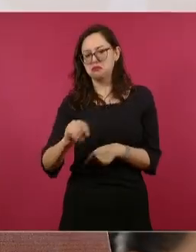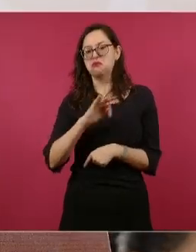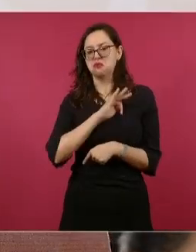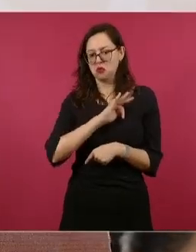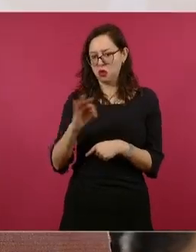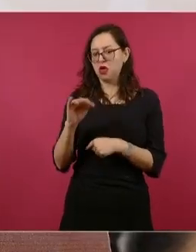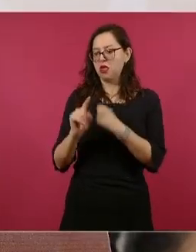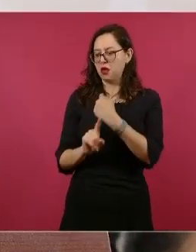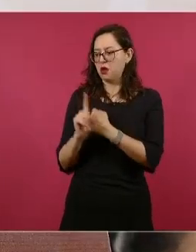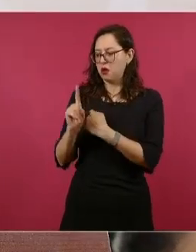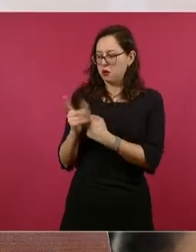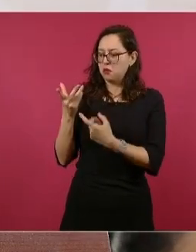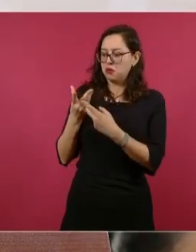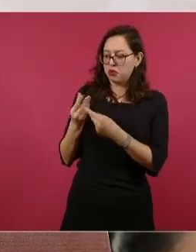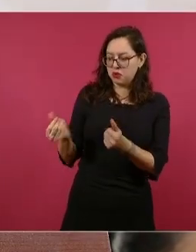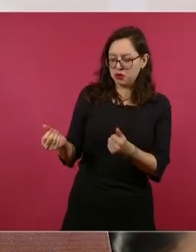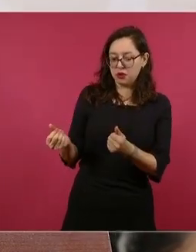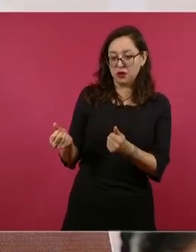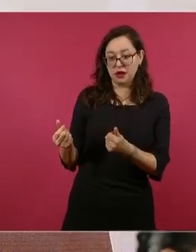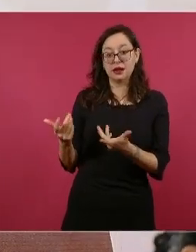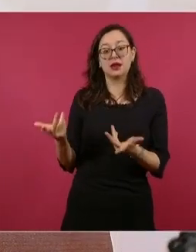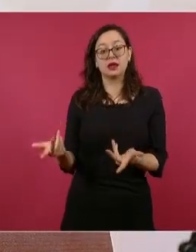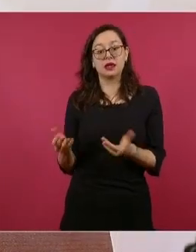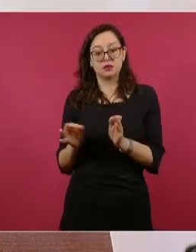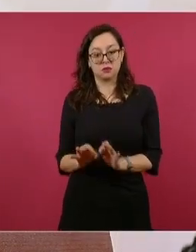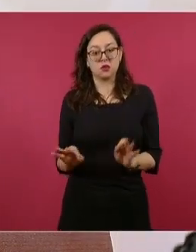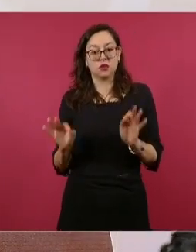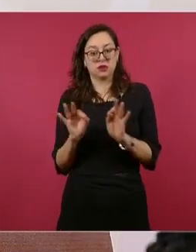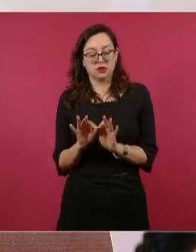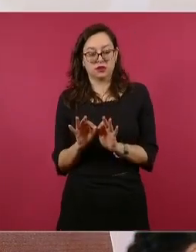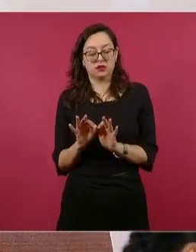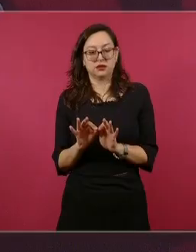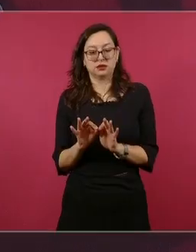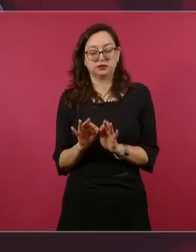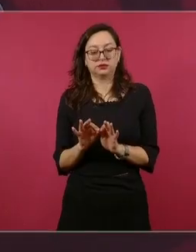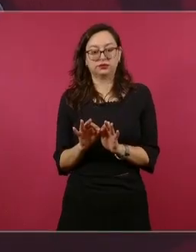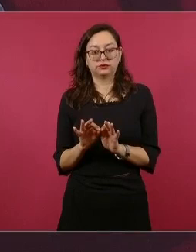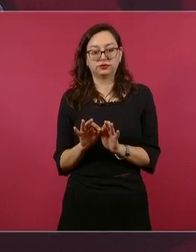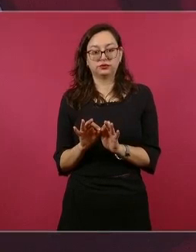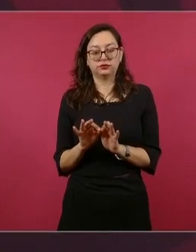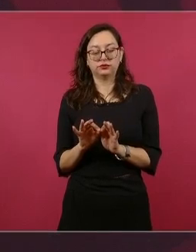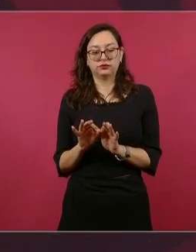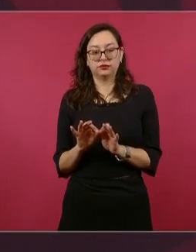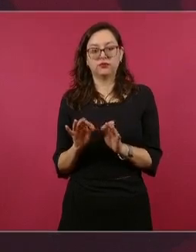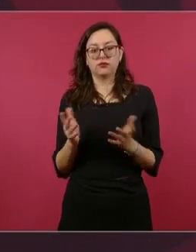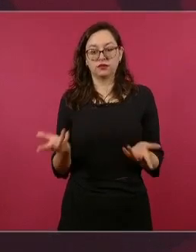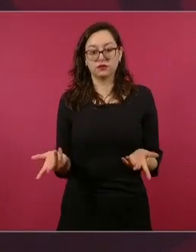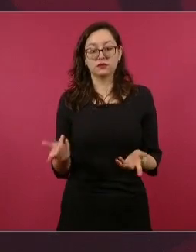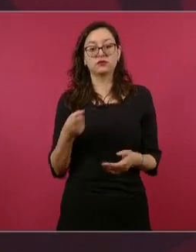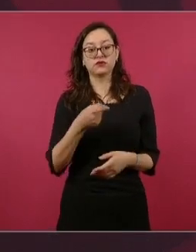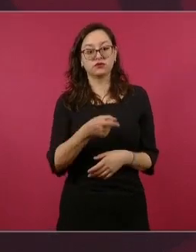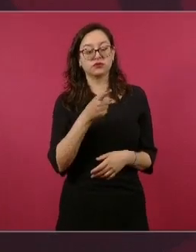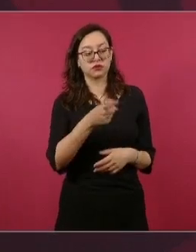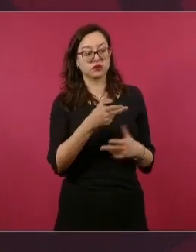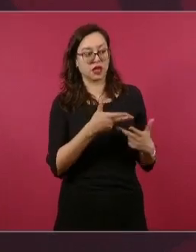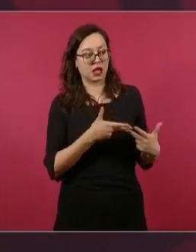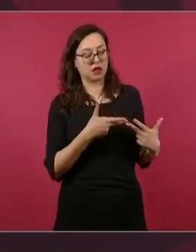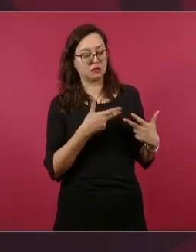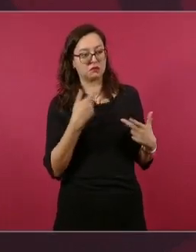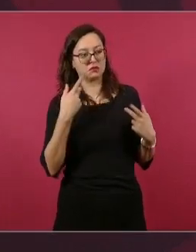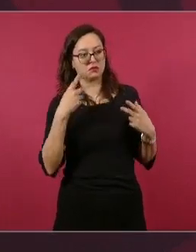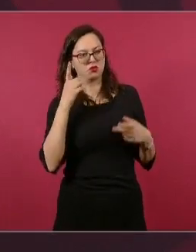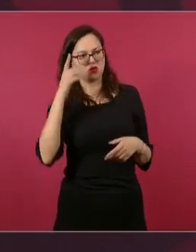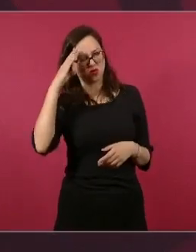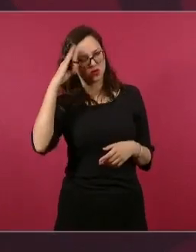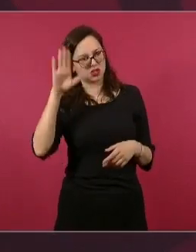es cosa de hablar con la señora que… Los herederos están dispuestos.